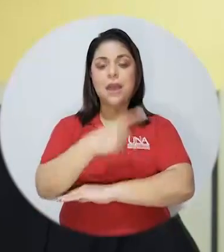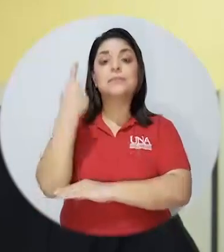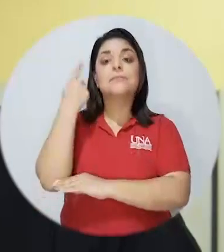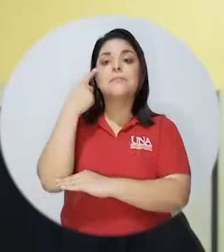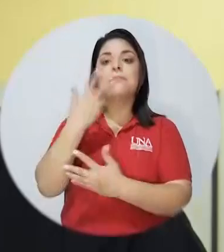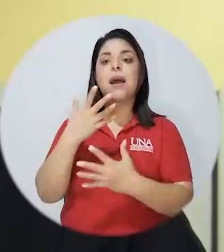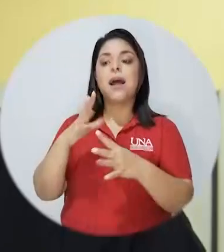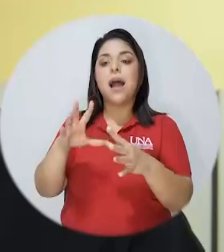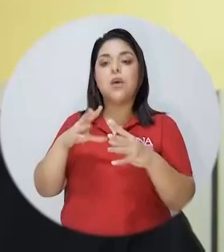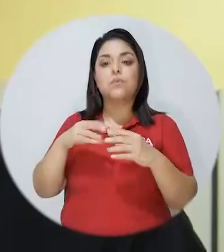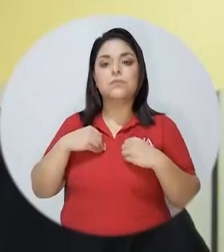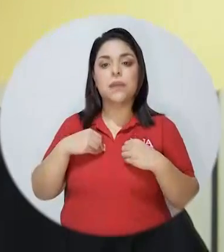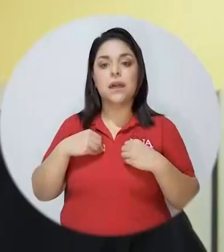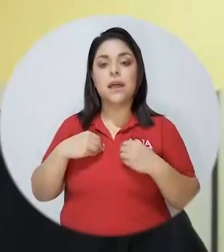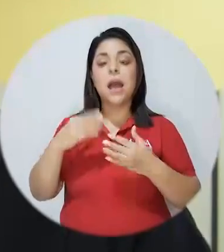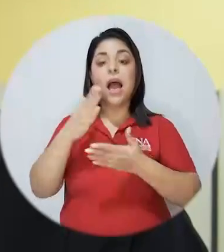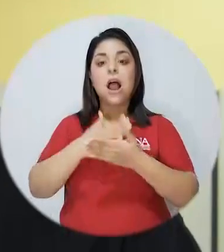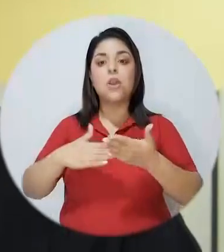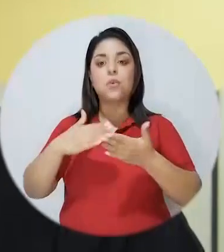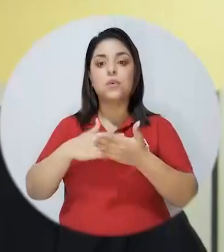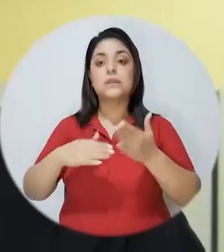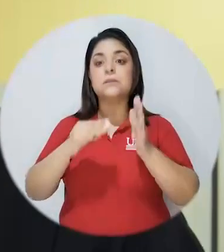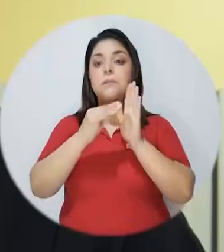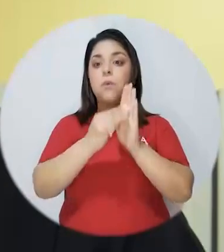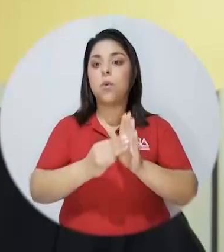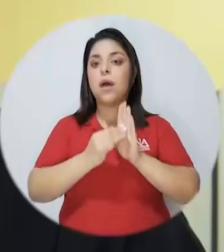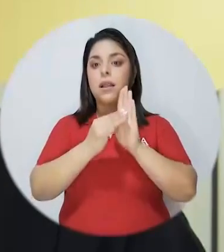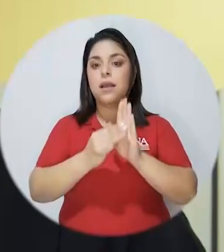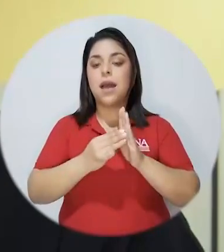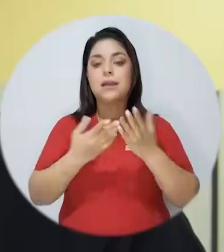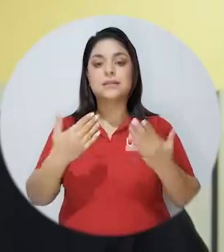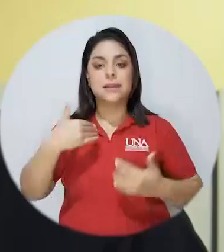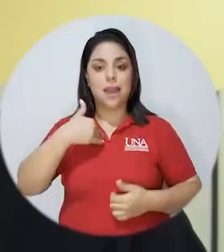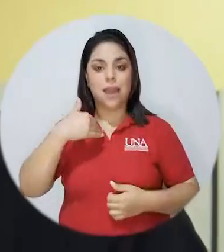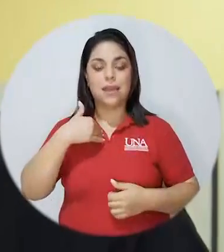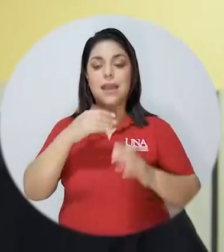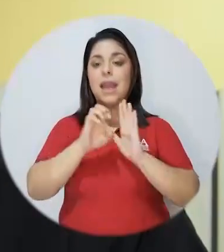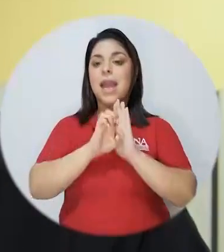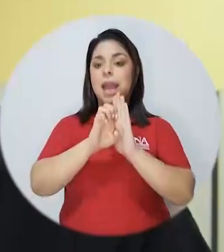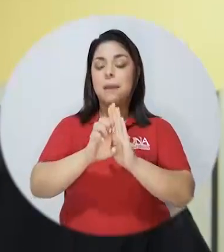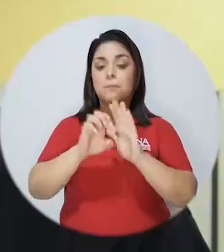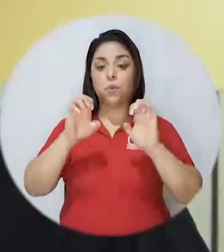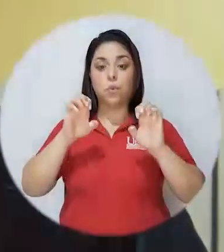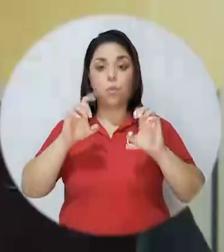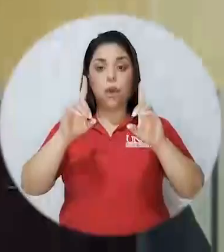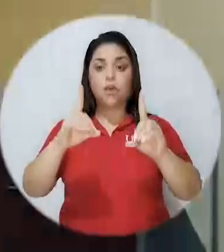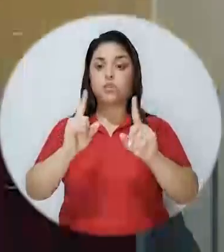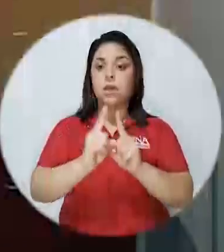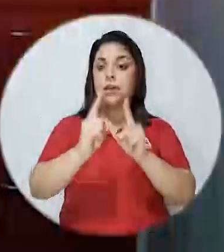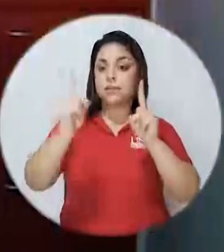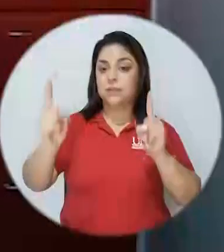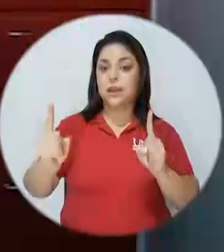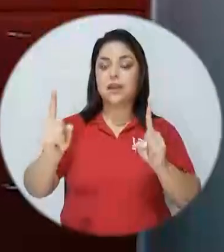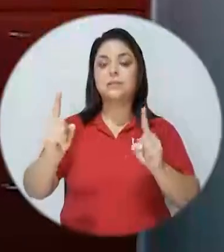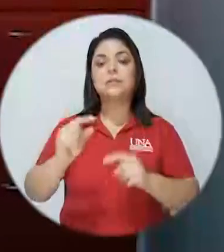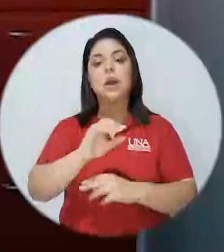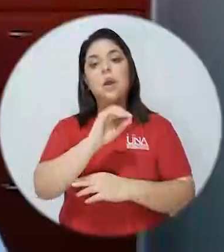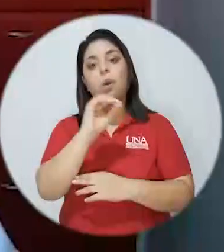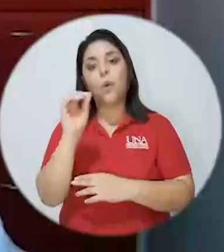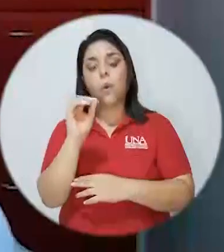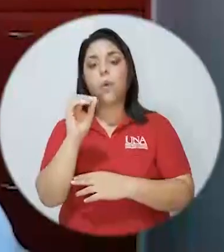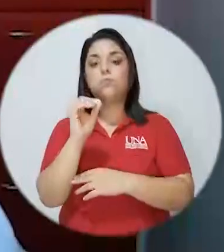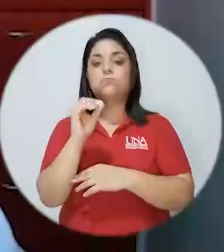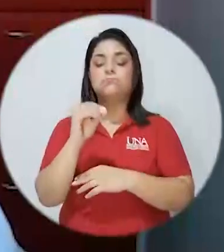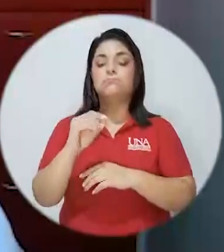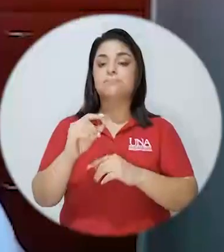para adoptar alguna de las modalidades que hay, ya sea la modalidad de educación a distancia o la modalidad